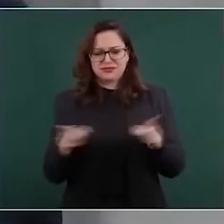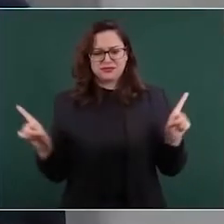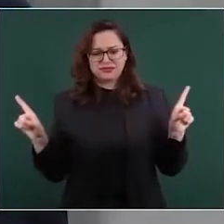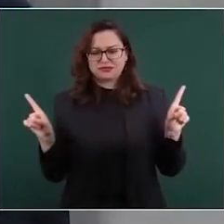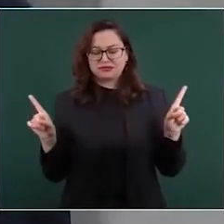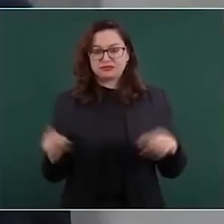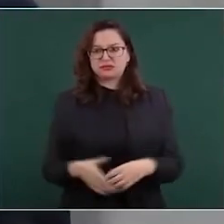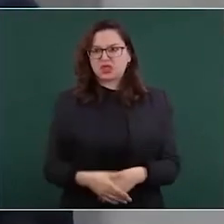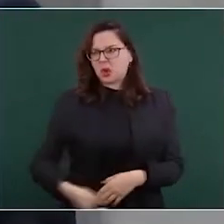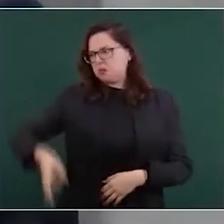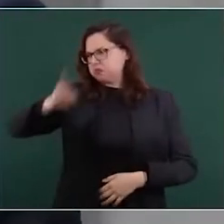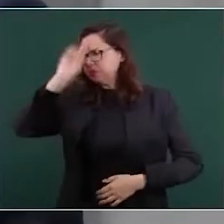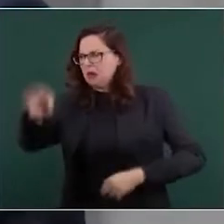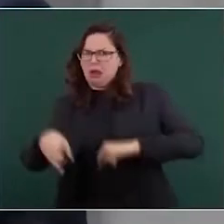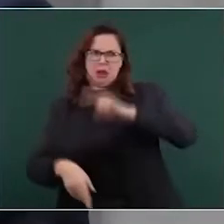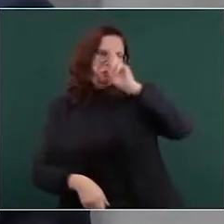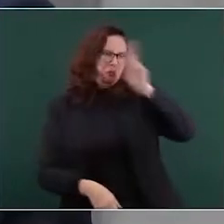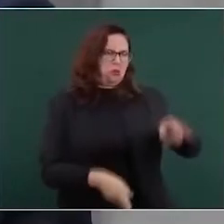Prohibido prohibir.